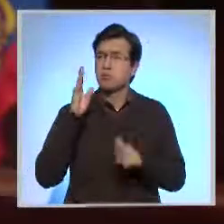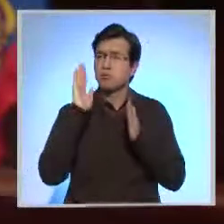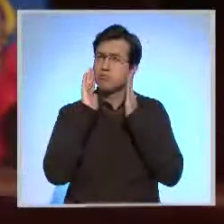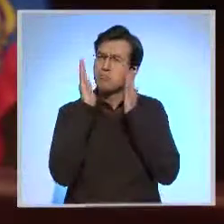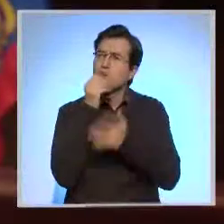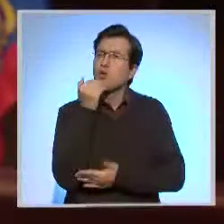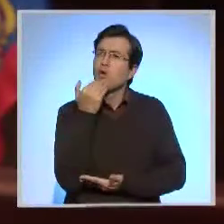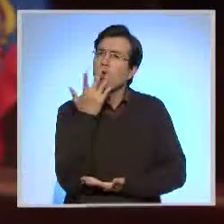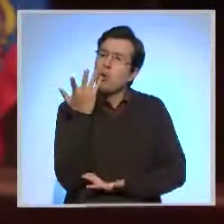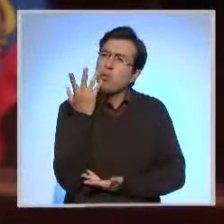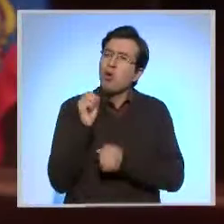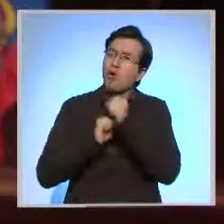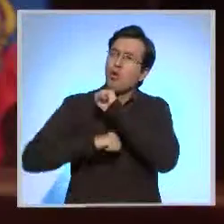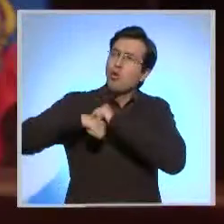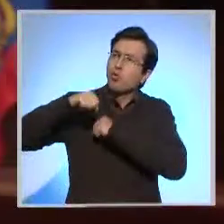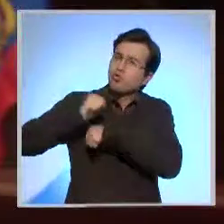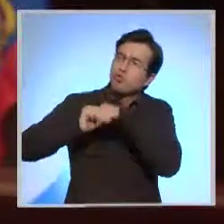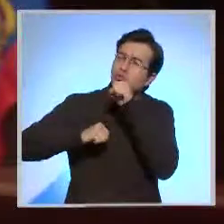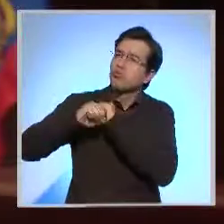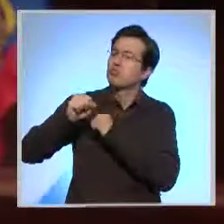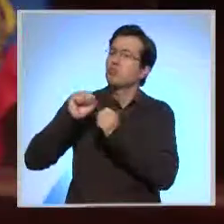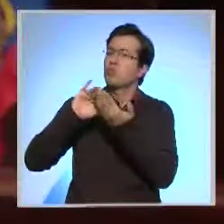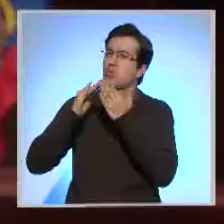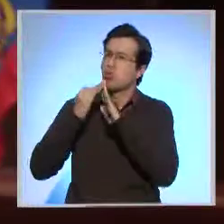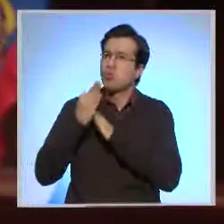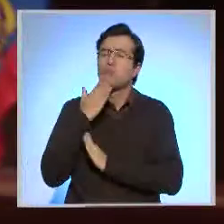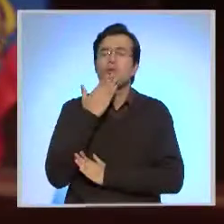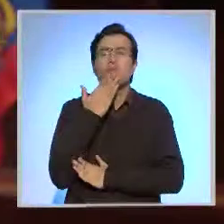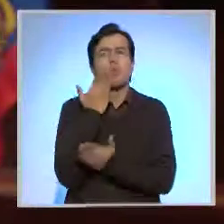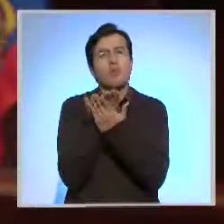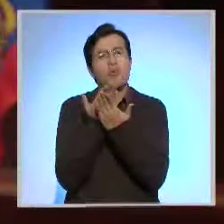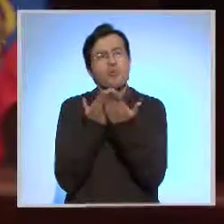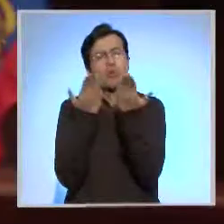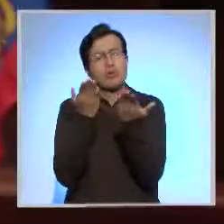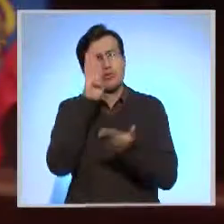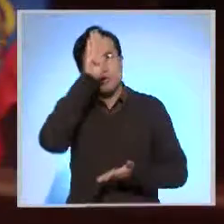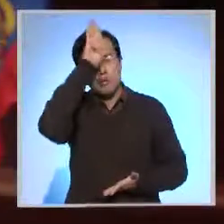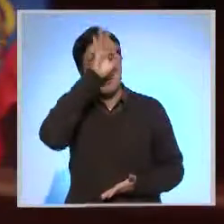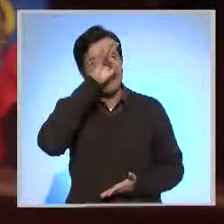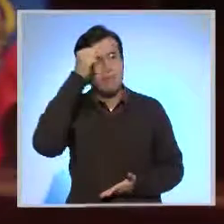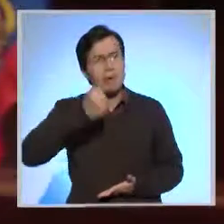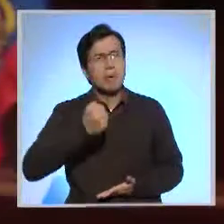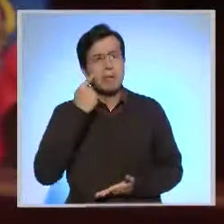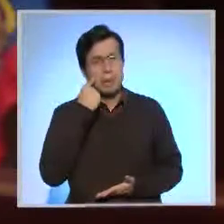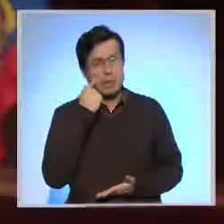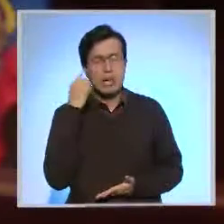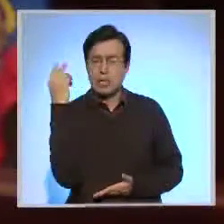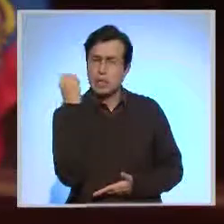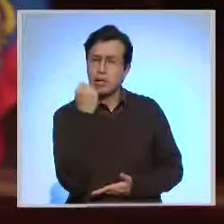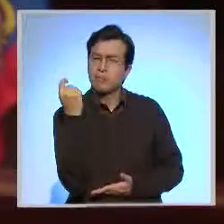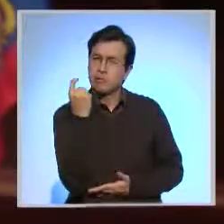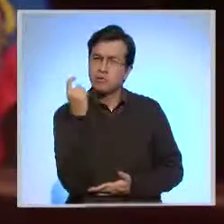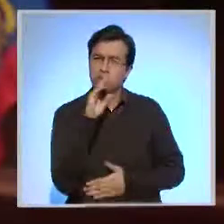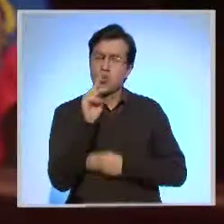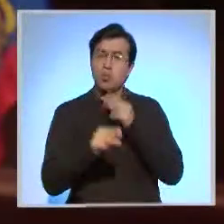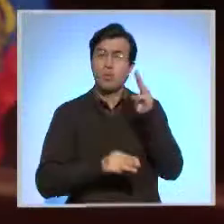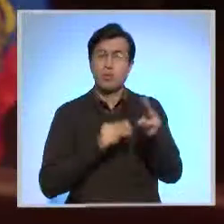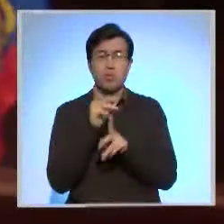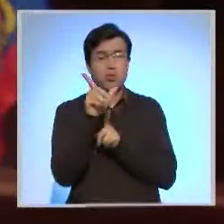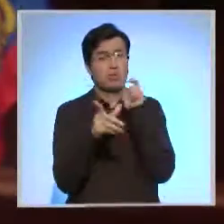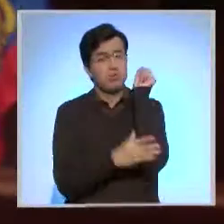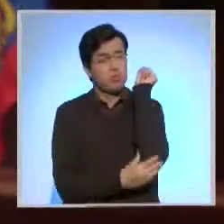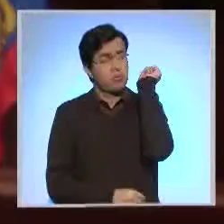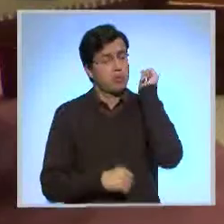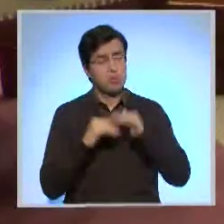construir colectivamente levantar una propuesta al papá de lo que estaba sucediendo en el mundo de las necesidades sobre todo de los más por ahora